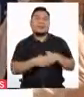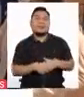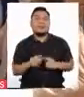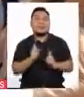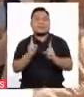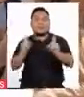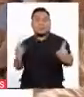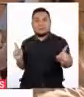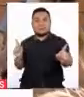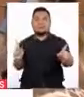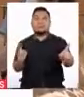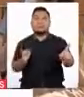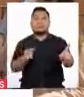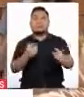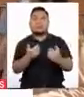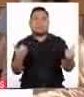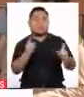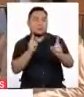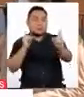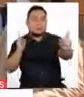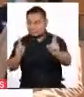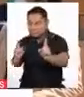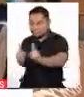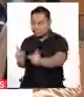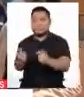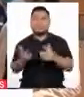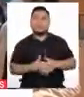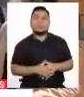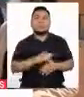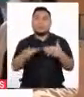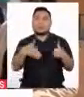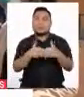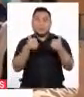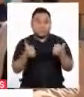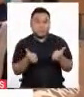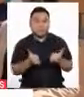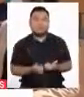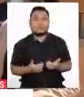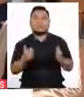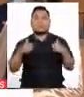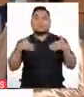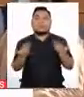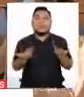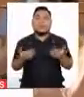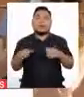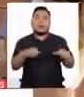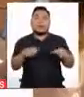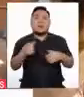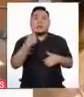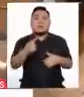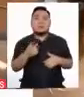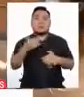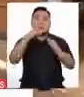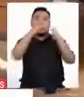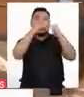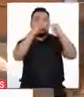distanciamiento. Un metro, un metro, un metro, por lo menos. Si hacemos todo eso, vamos a lograr que baje, que